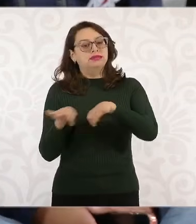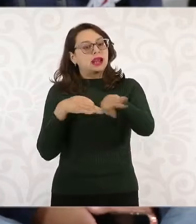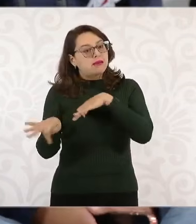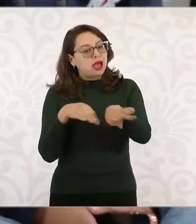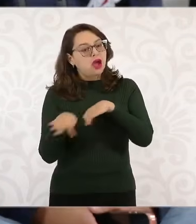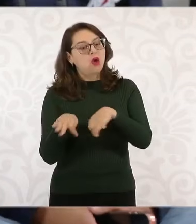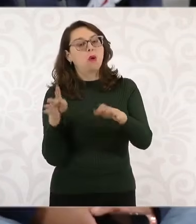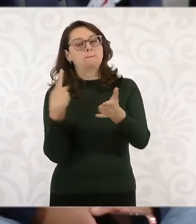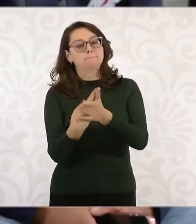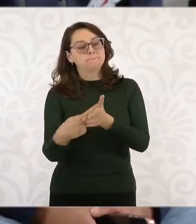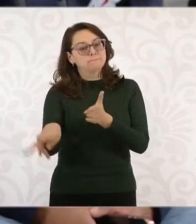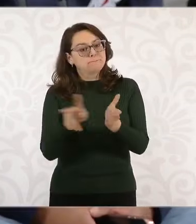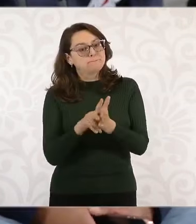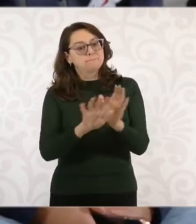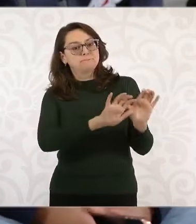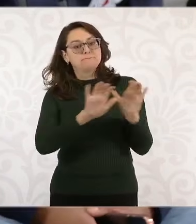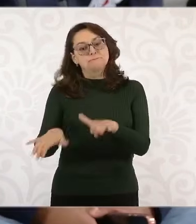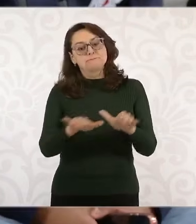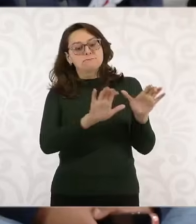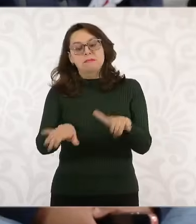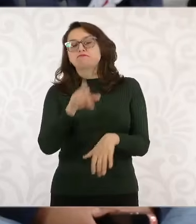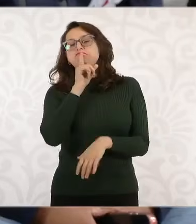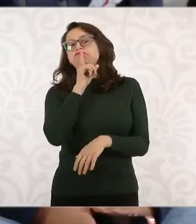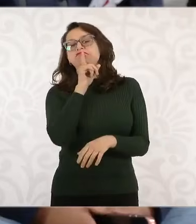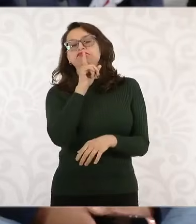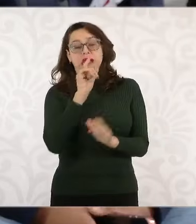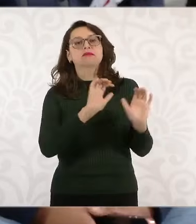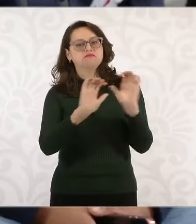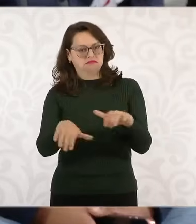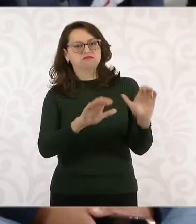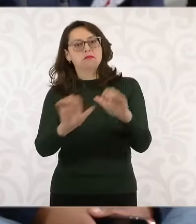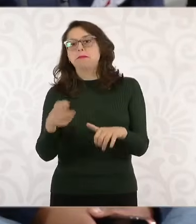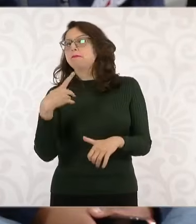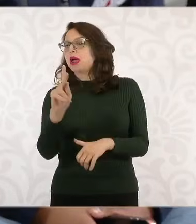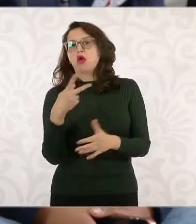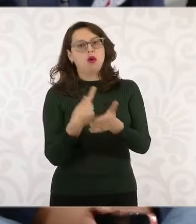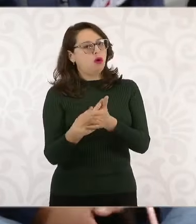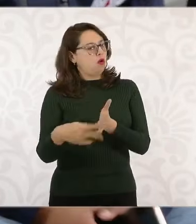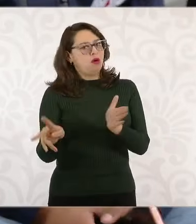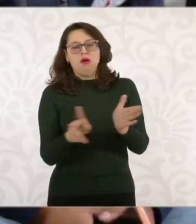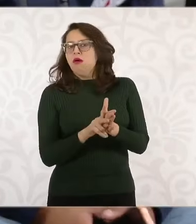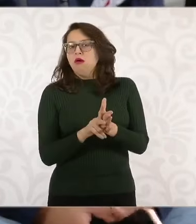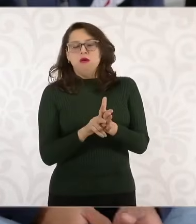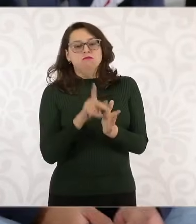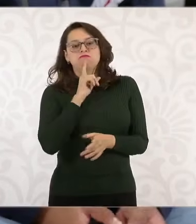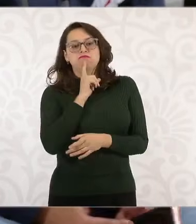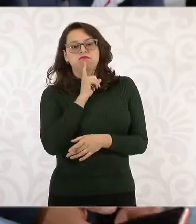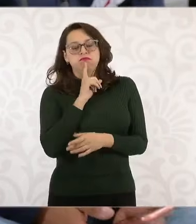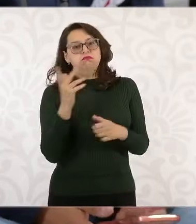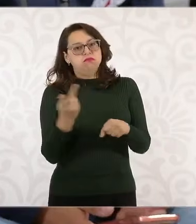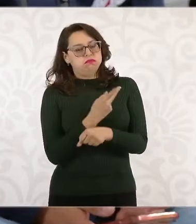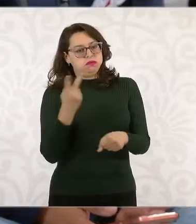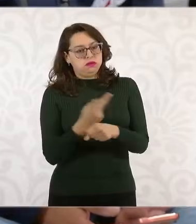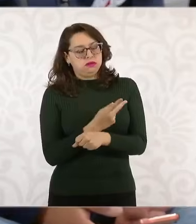para tanto quien se está incorporando al mercado laboral y que se percibe como una desaceleración